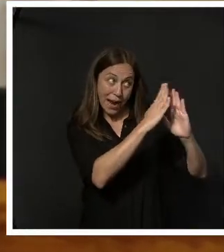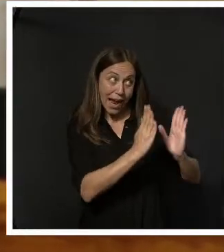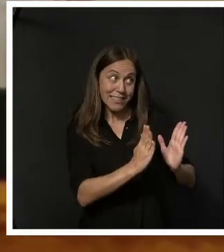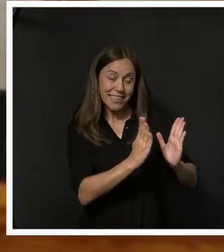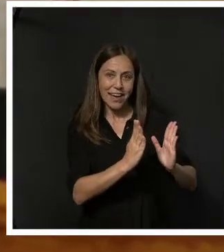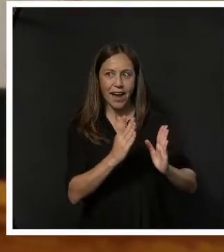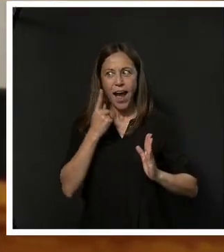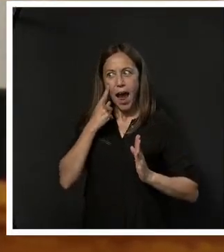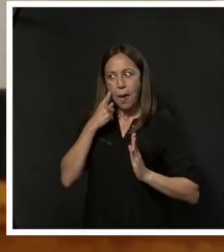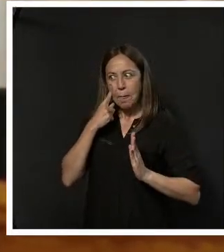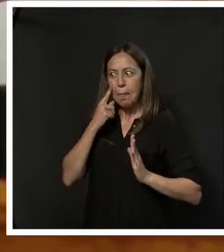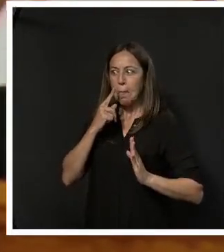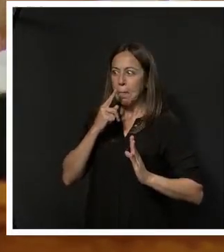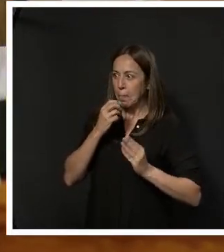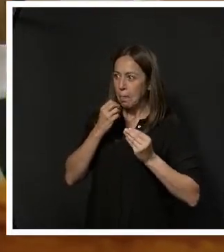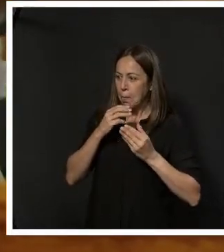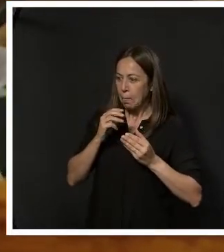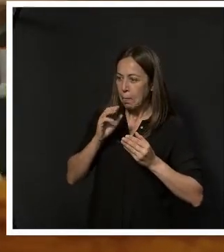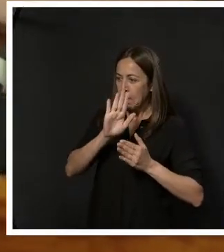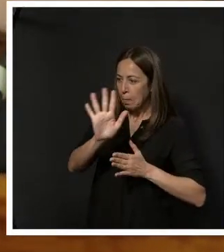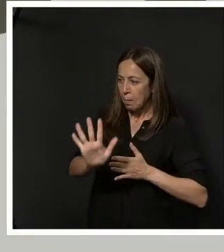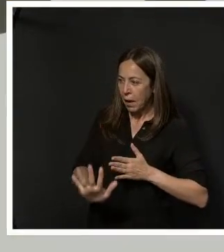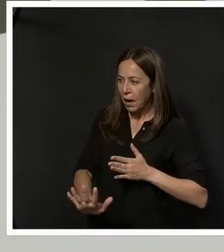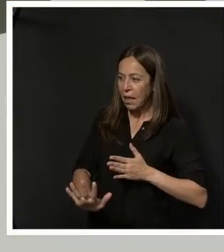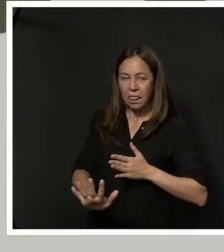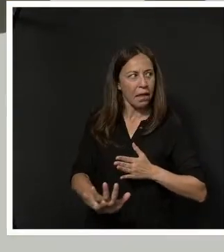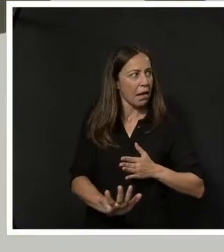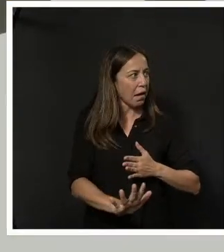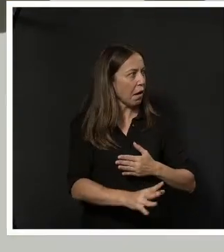bastante apariencia de como arqueología